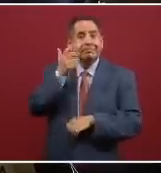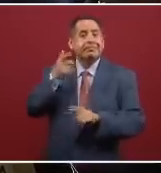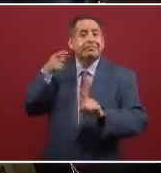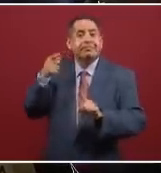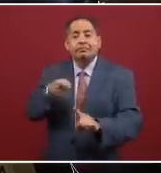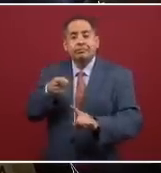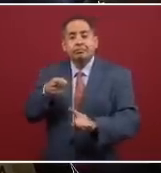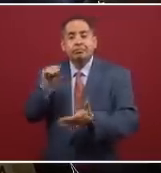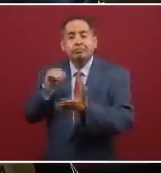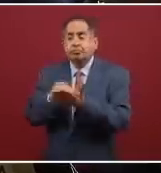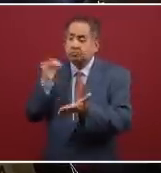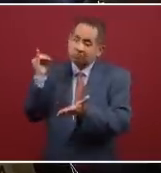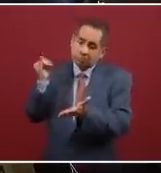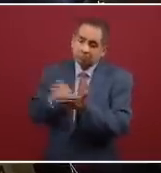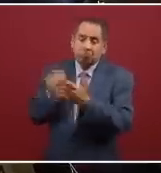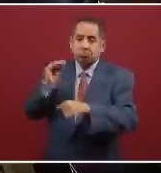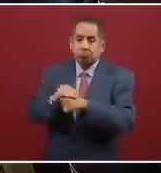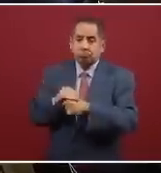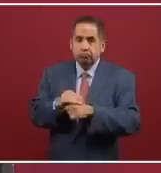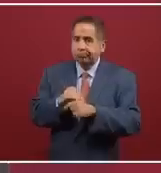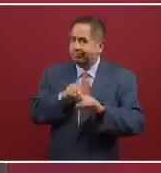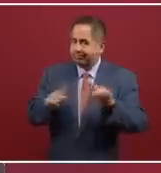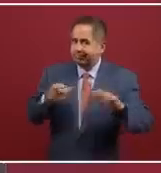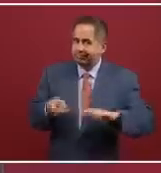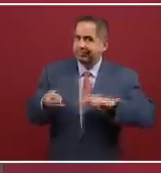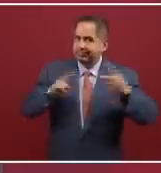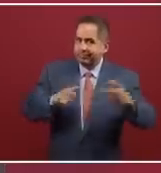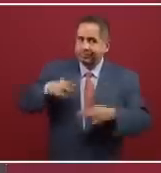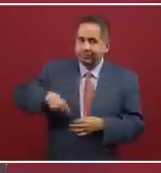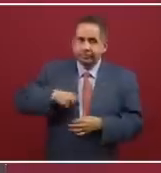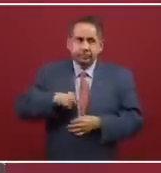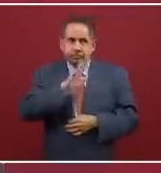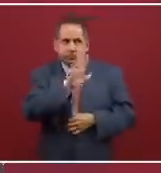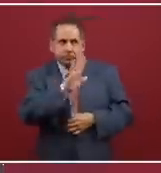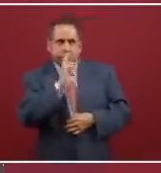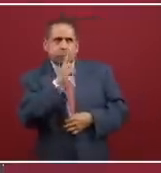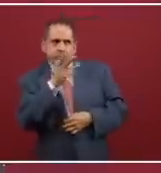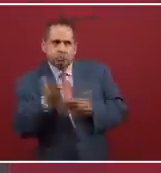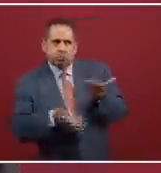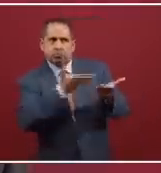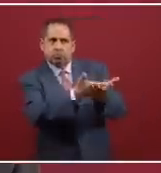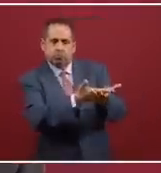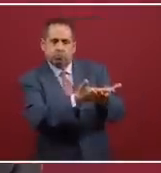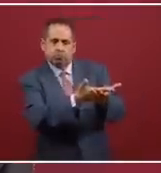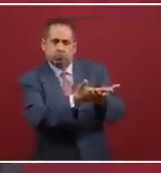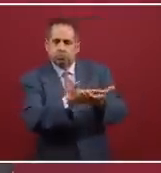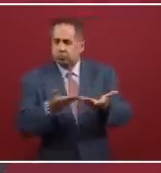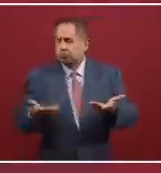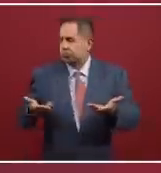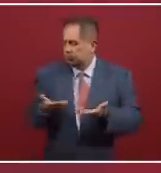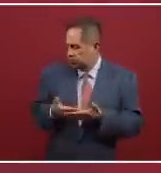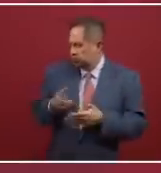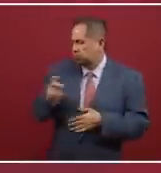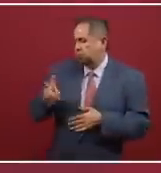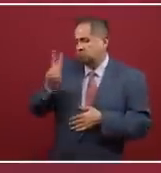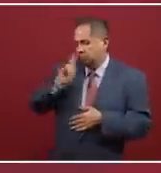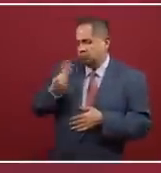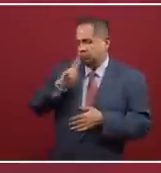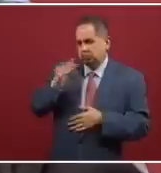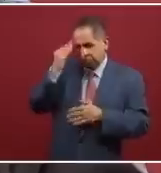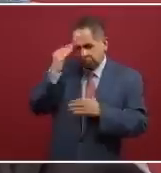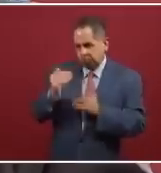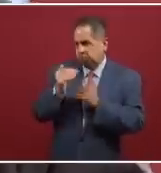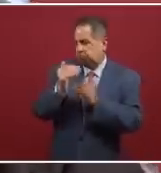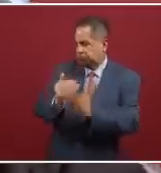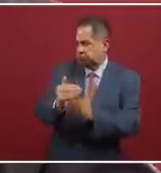esto es una propuesta que nosotros pusimos sobre la mesa y tenemos un tiempo para llevarla a cabo y demostrar